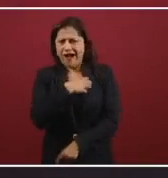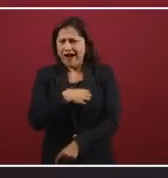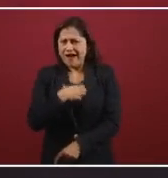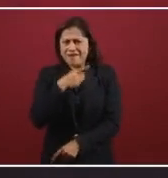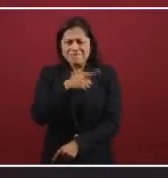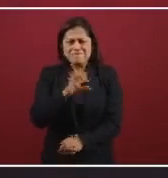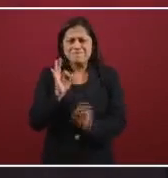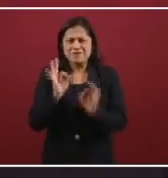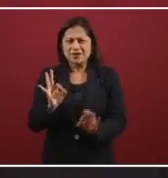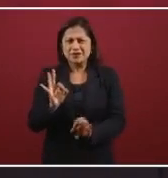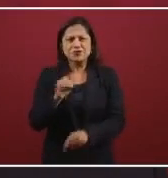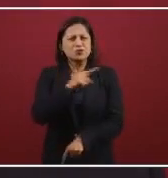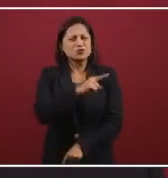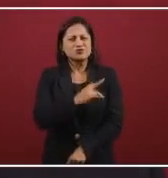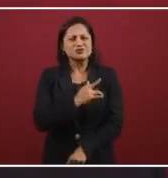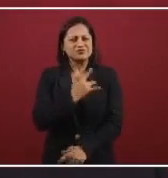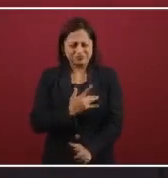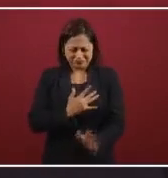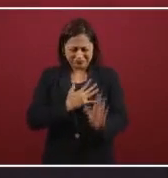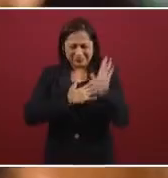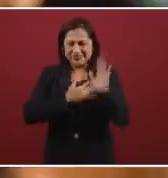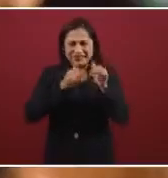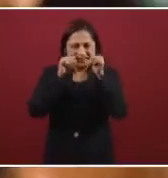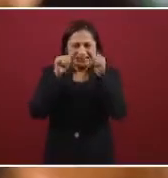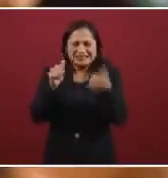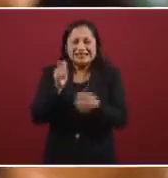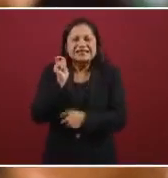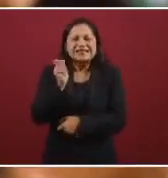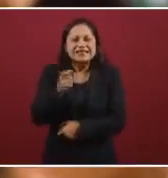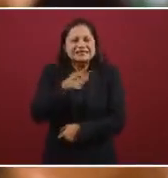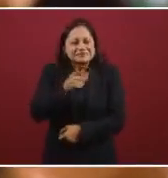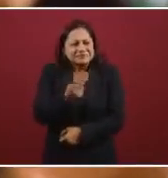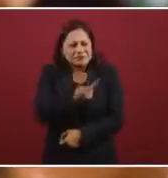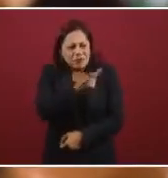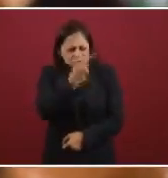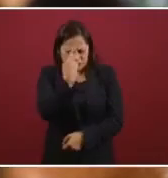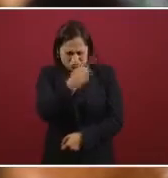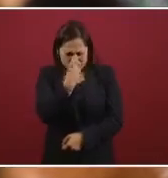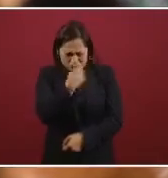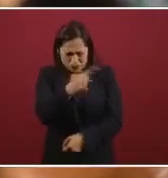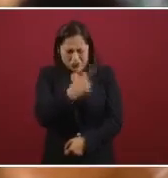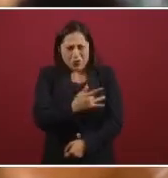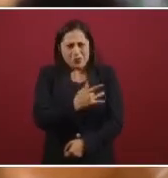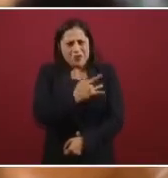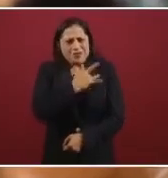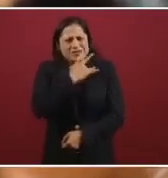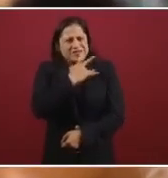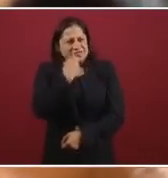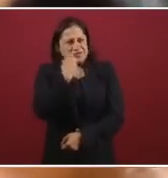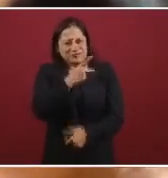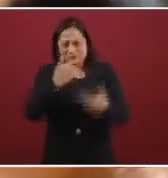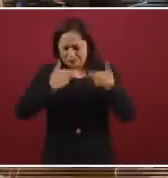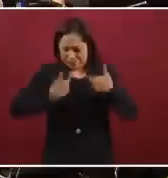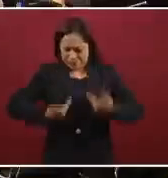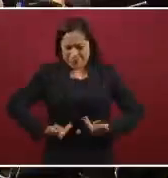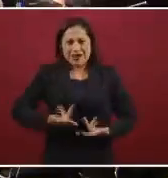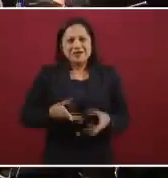qué es el hombre, el ser humano fino? ¿Qué experimenta su espíritu? Ojalá nos dé esta respuesta, señor presidente. Muchas